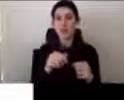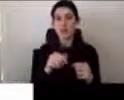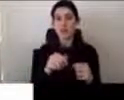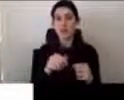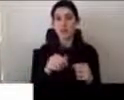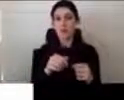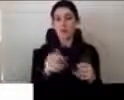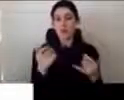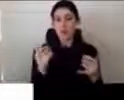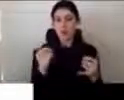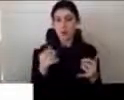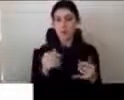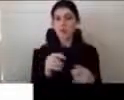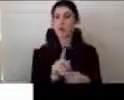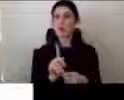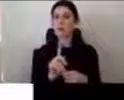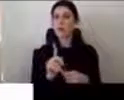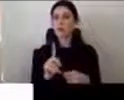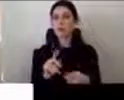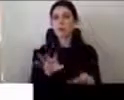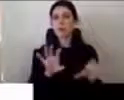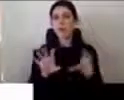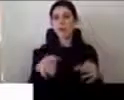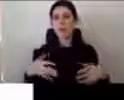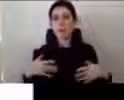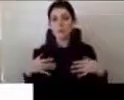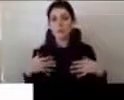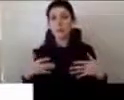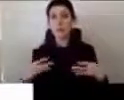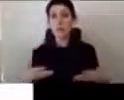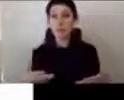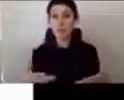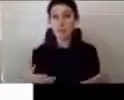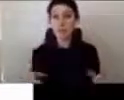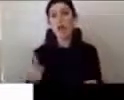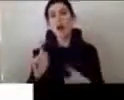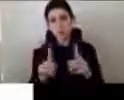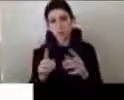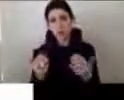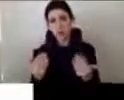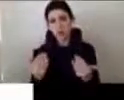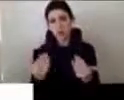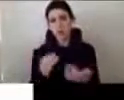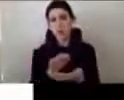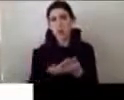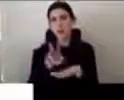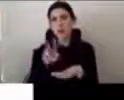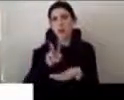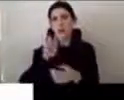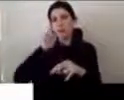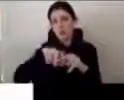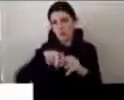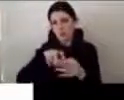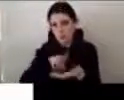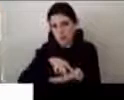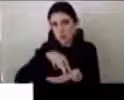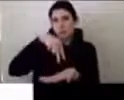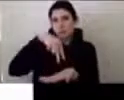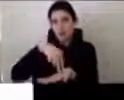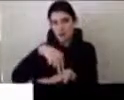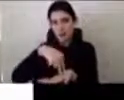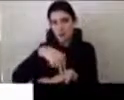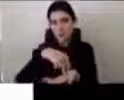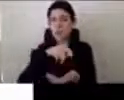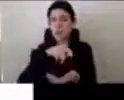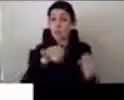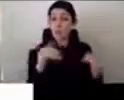implican una actividad física, aunque algunos puedan requerir alguna parte más activa, como levantarse de la silla. Y estos juegos de mesa